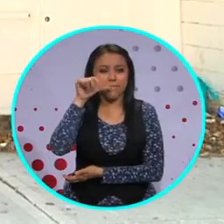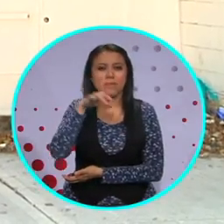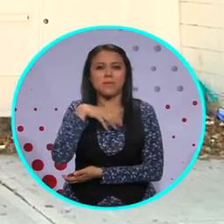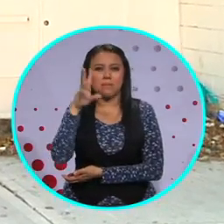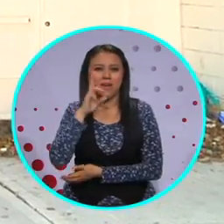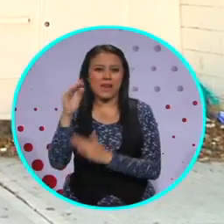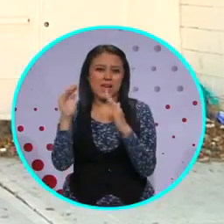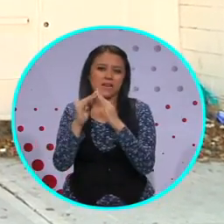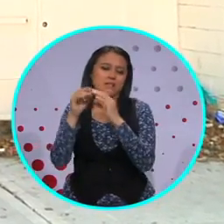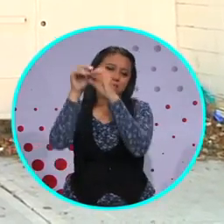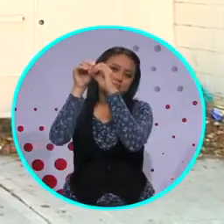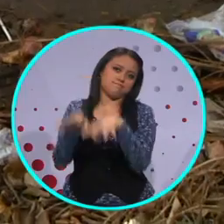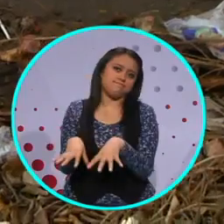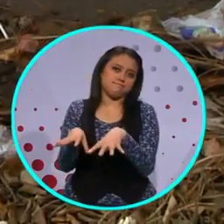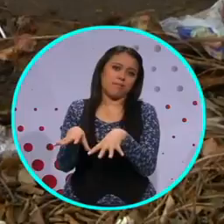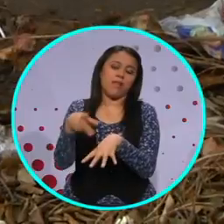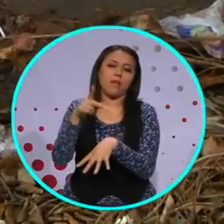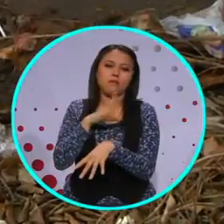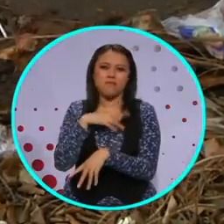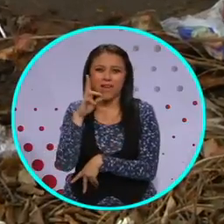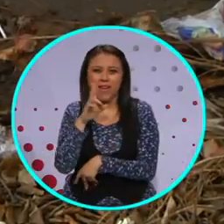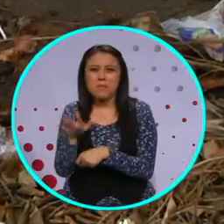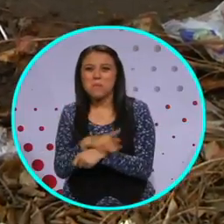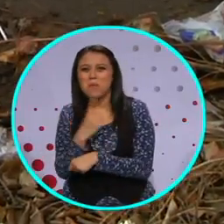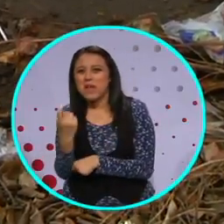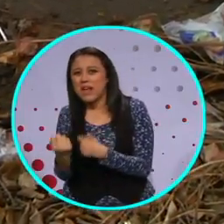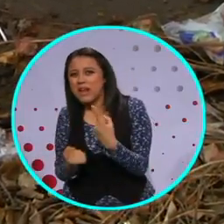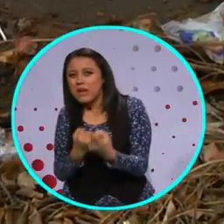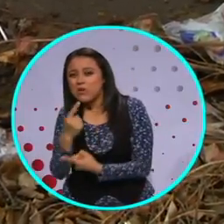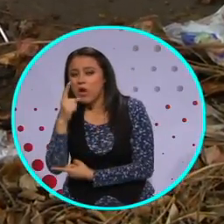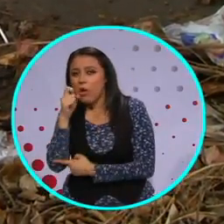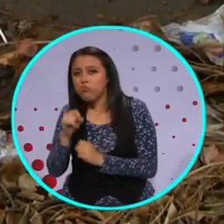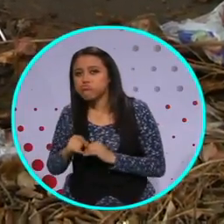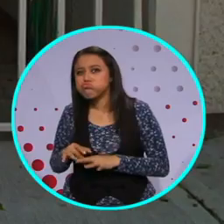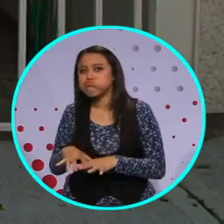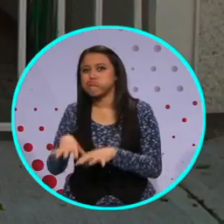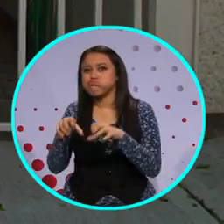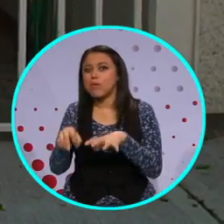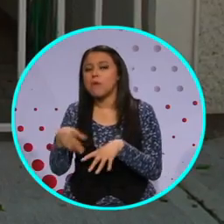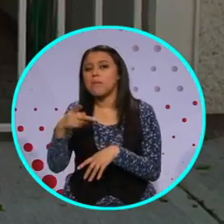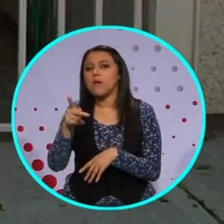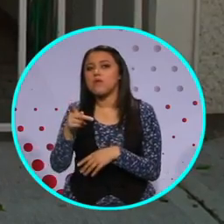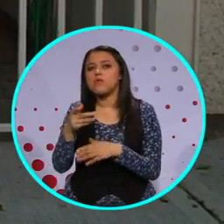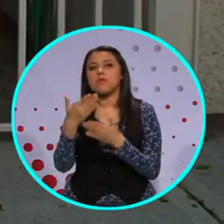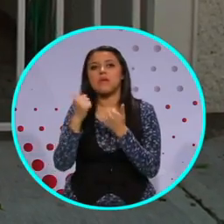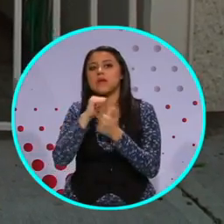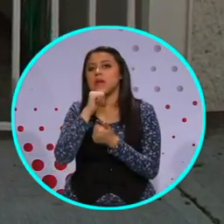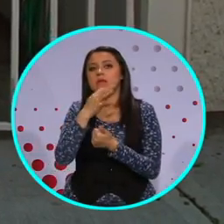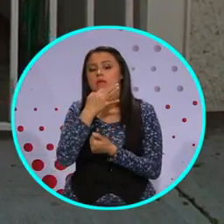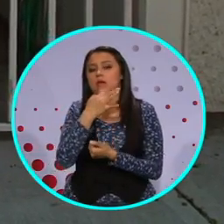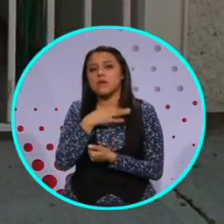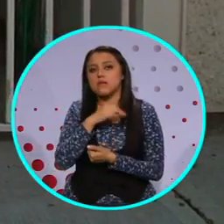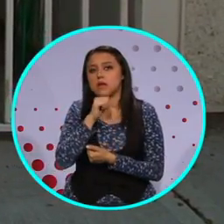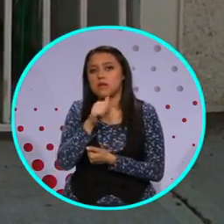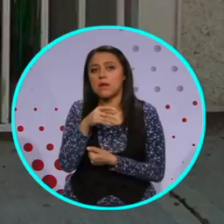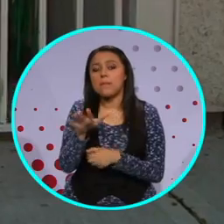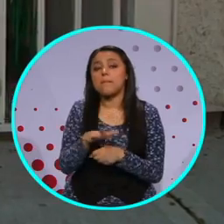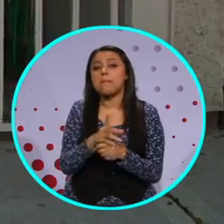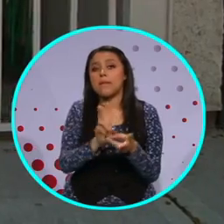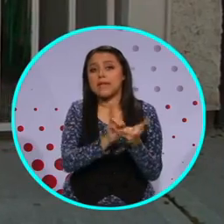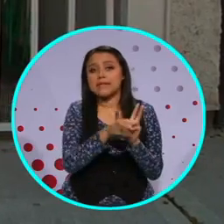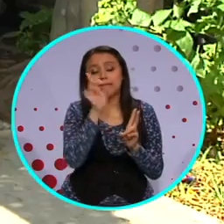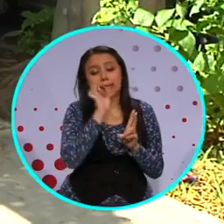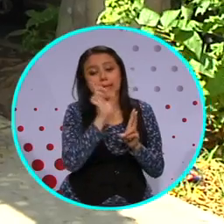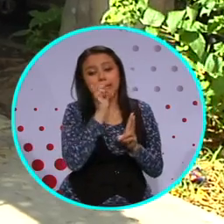casa estaba abandonada y se nota porque en algunos lados se le sale el agua solo que no tenía más datos hasta que sale una vecina